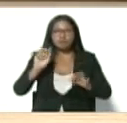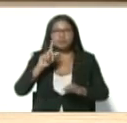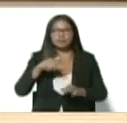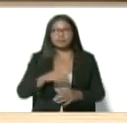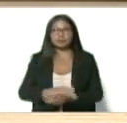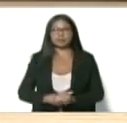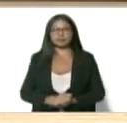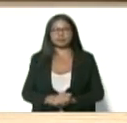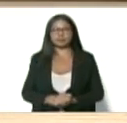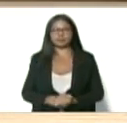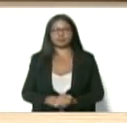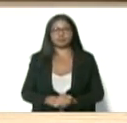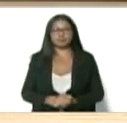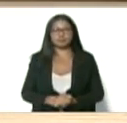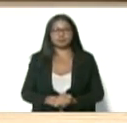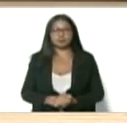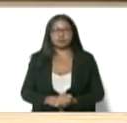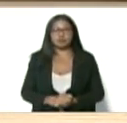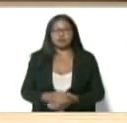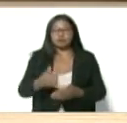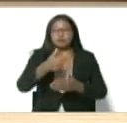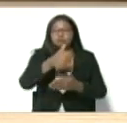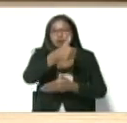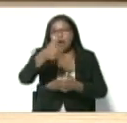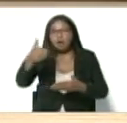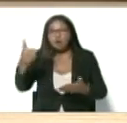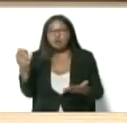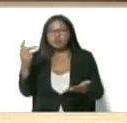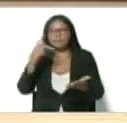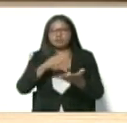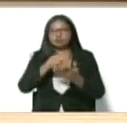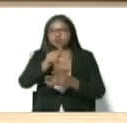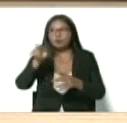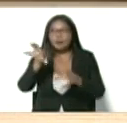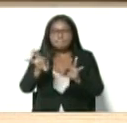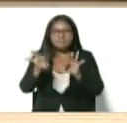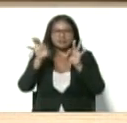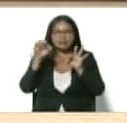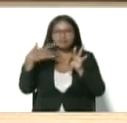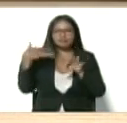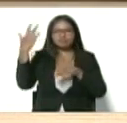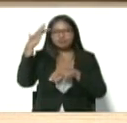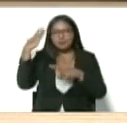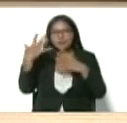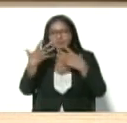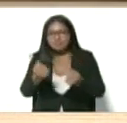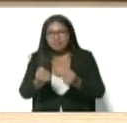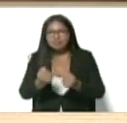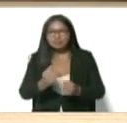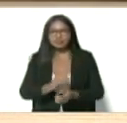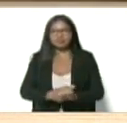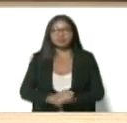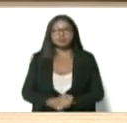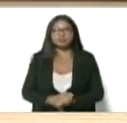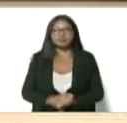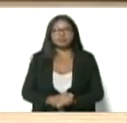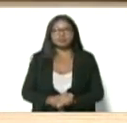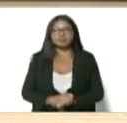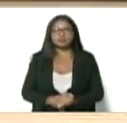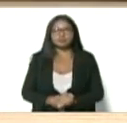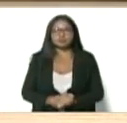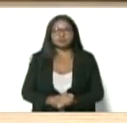almirante en jefe con el general en jefe que son especialistas en todo este tema con el mayor general lópez vargas